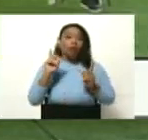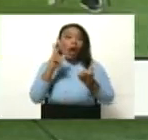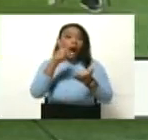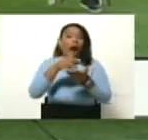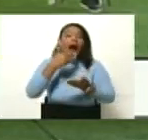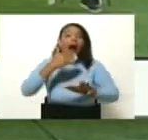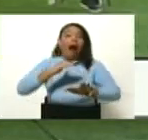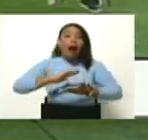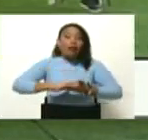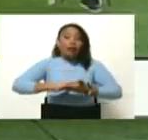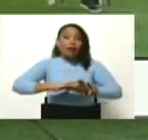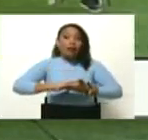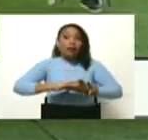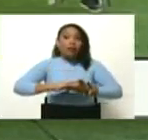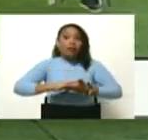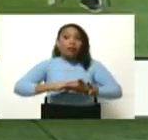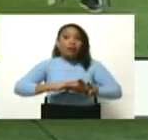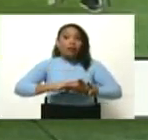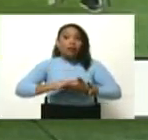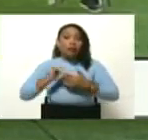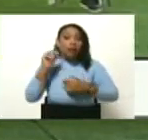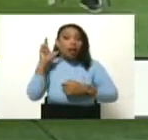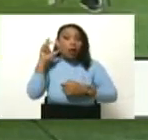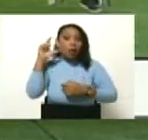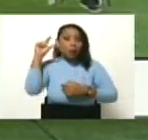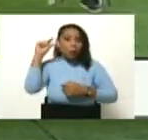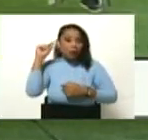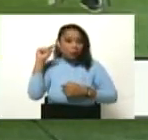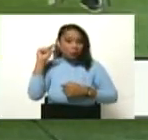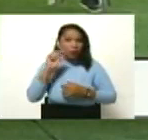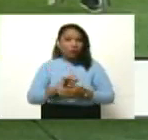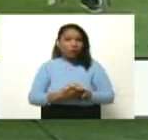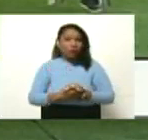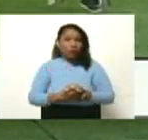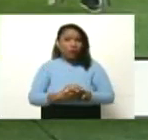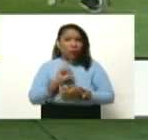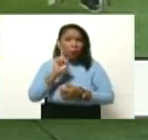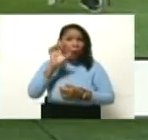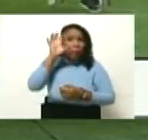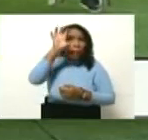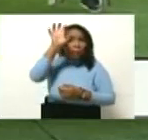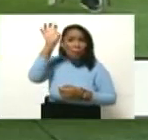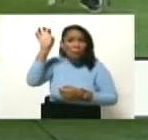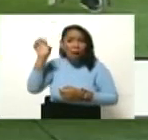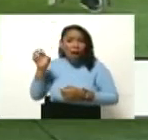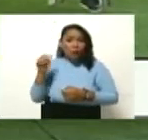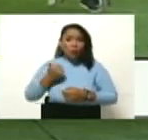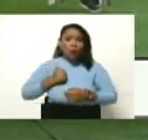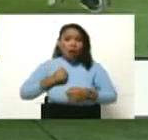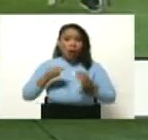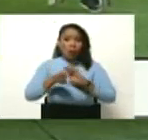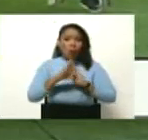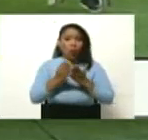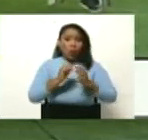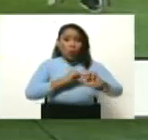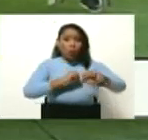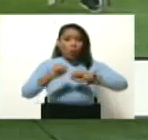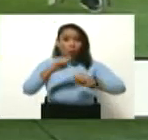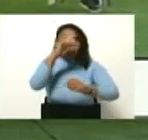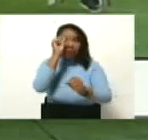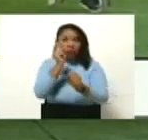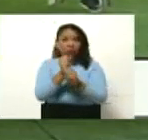carta de un país X del mundo, del movimiento de trabajadores